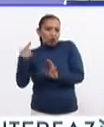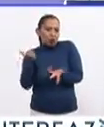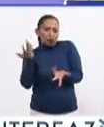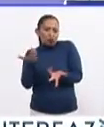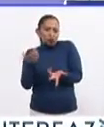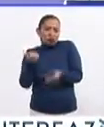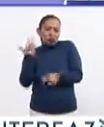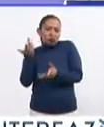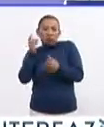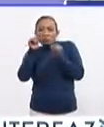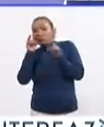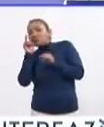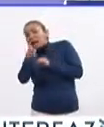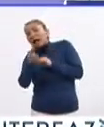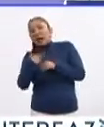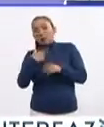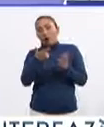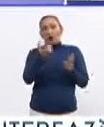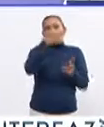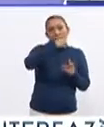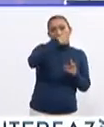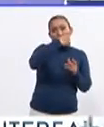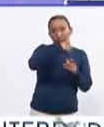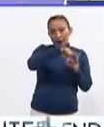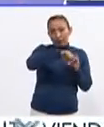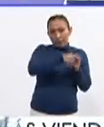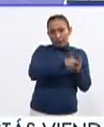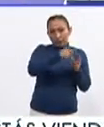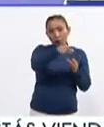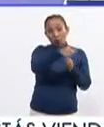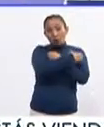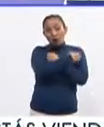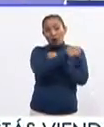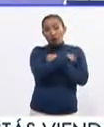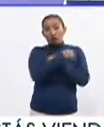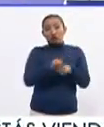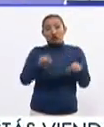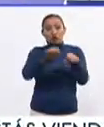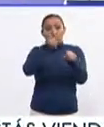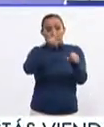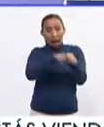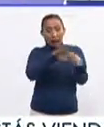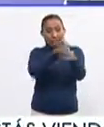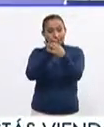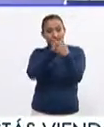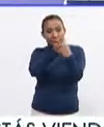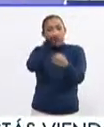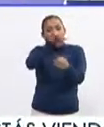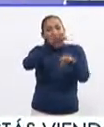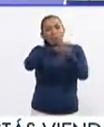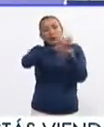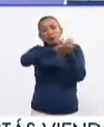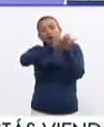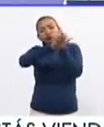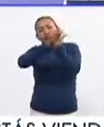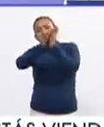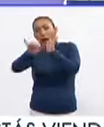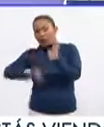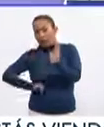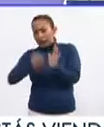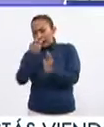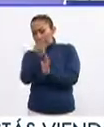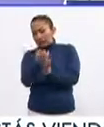gestión educativa, desde el gobierno de Lázaro Cárdenas, que se dio una educación socialista y que fue ido modificándose. Lo interesante